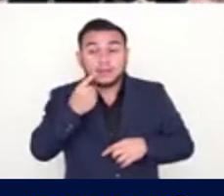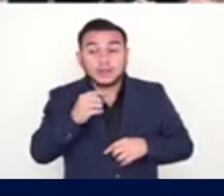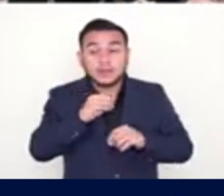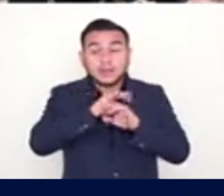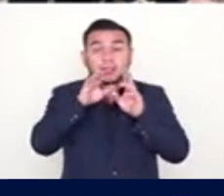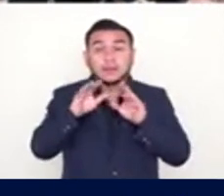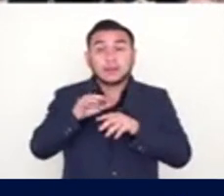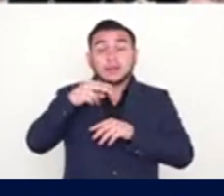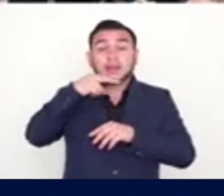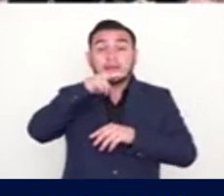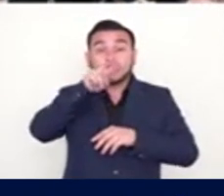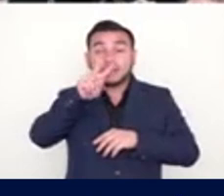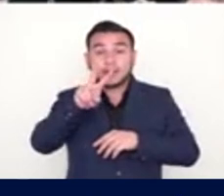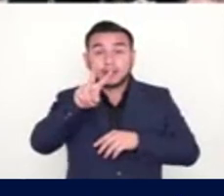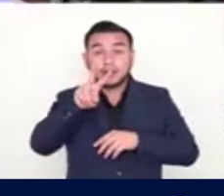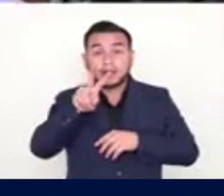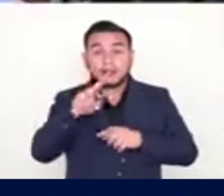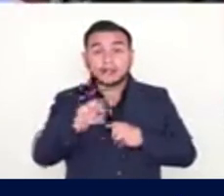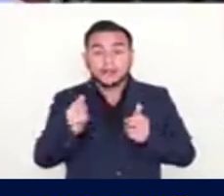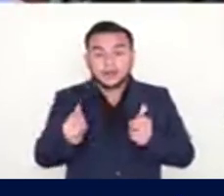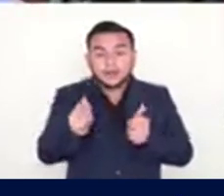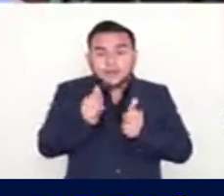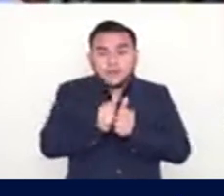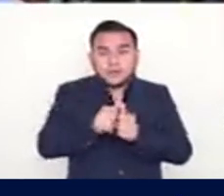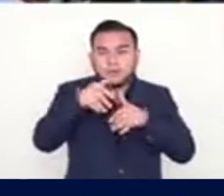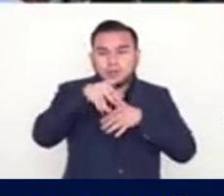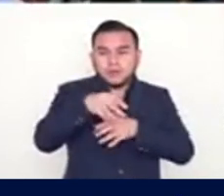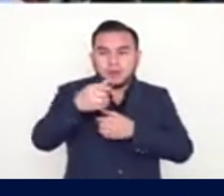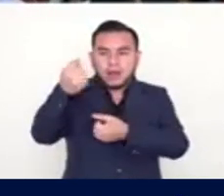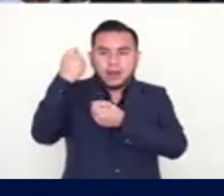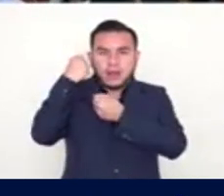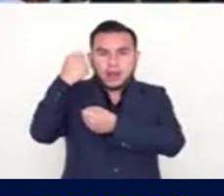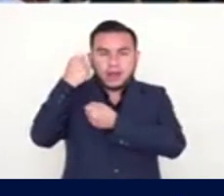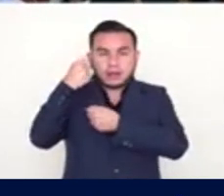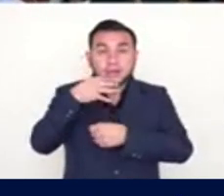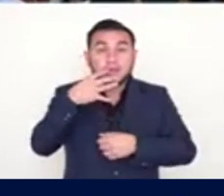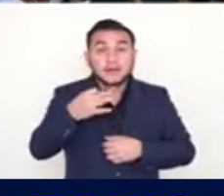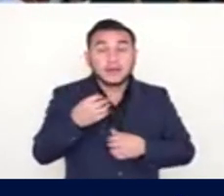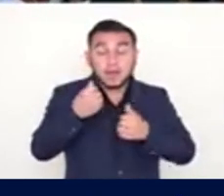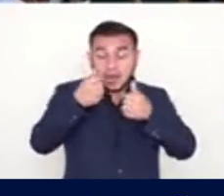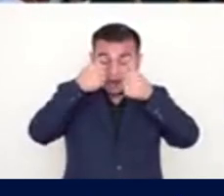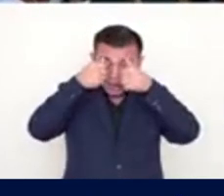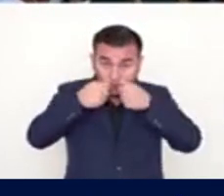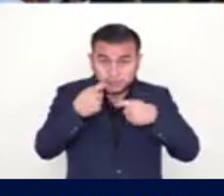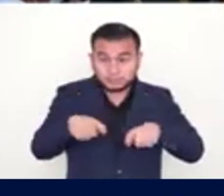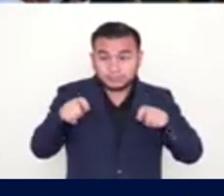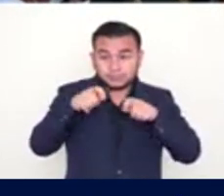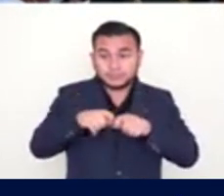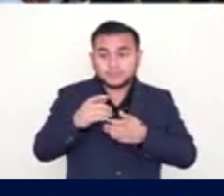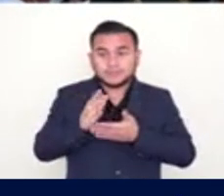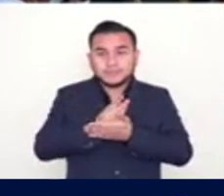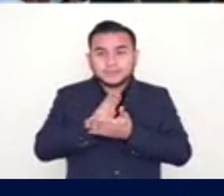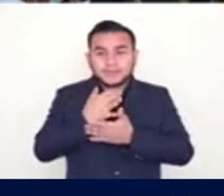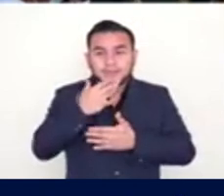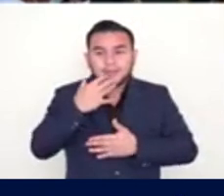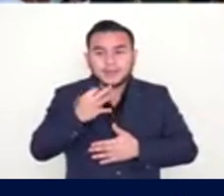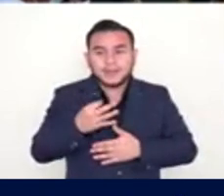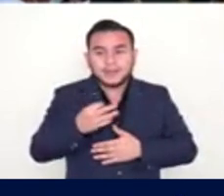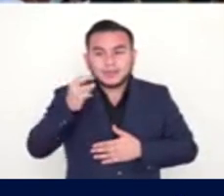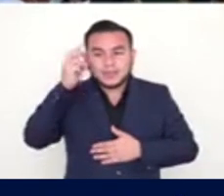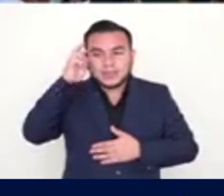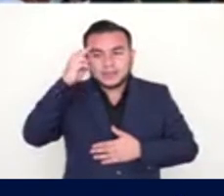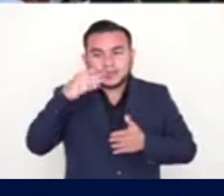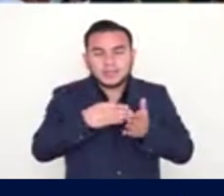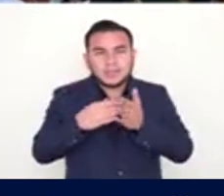los del FMLN y los de Arena marchando juntos. Yo creo que logramos lo que los acuerdos de paz no pudieron lograr, porque los acuerdos de paz empezó